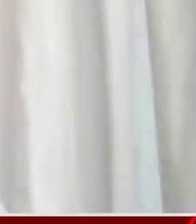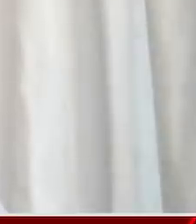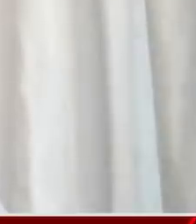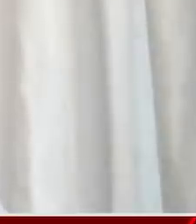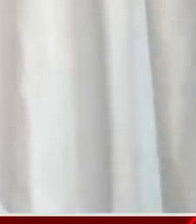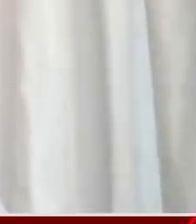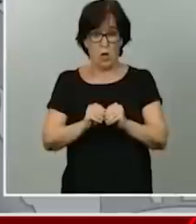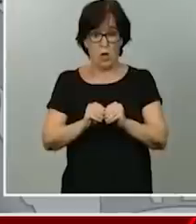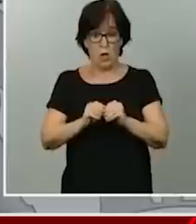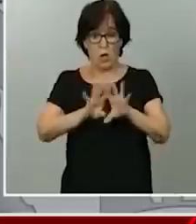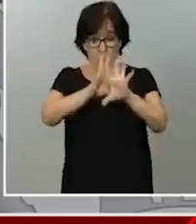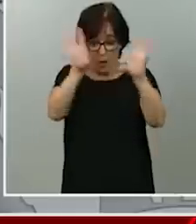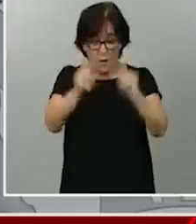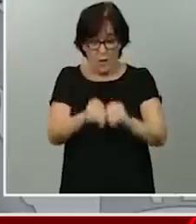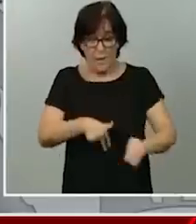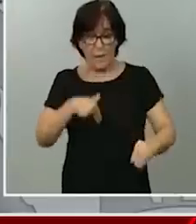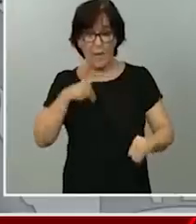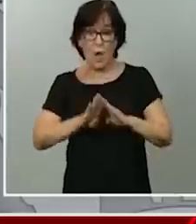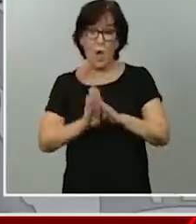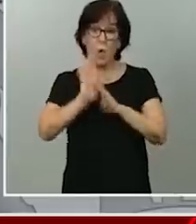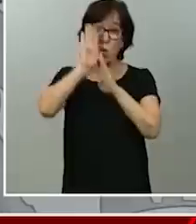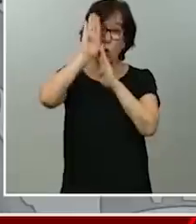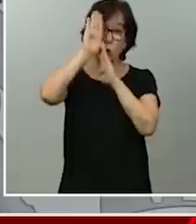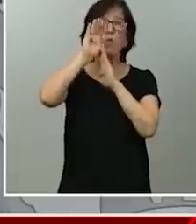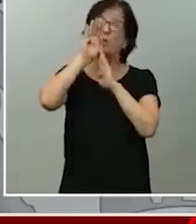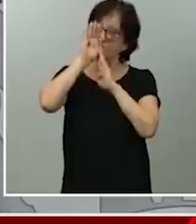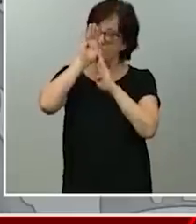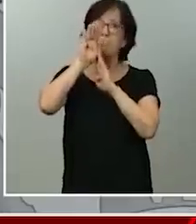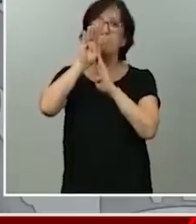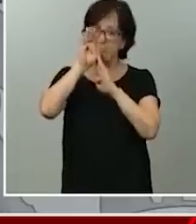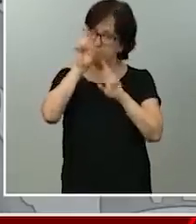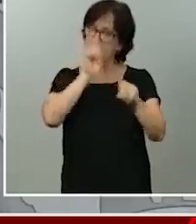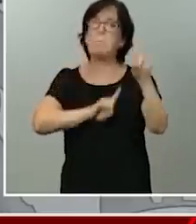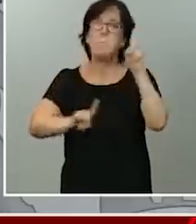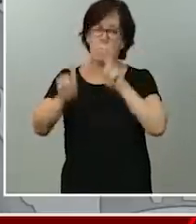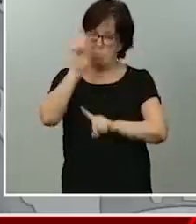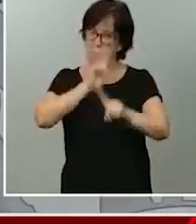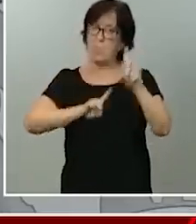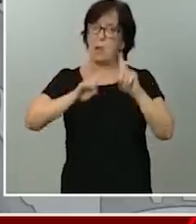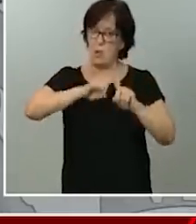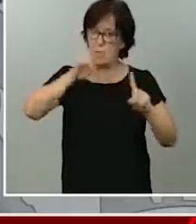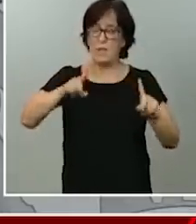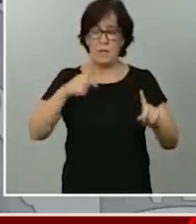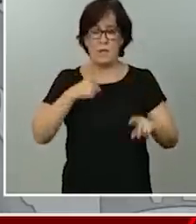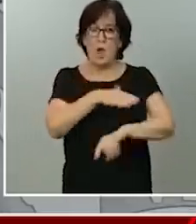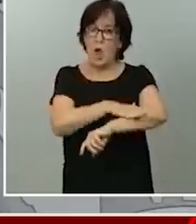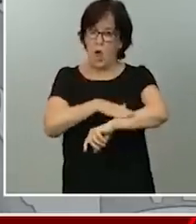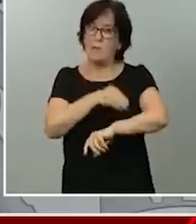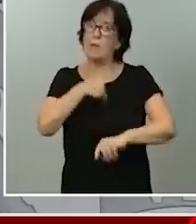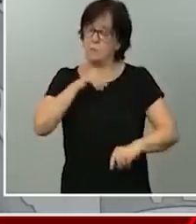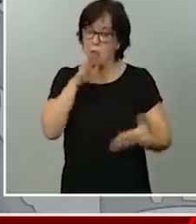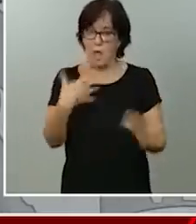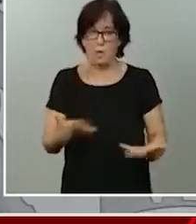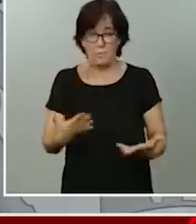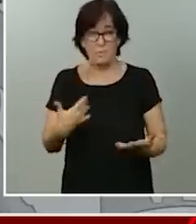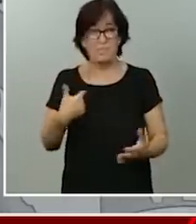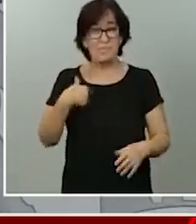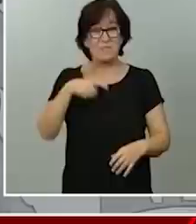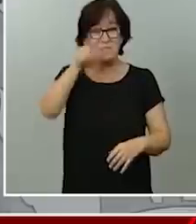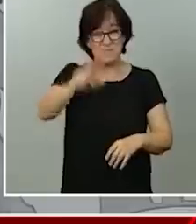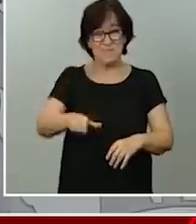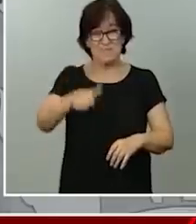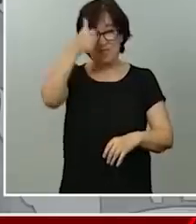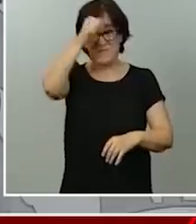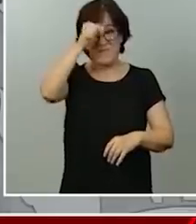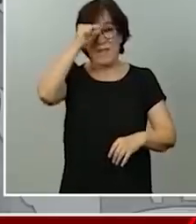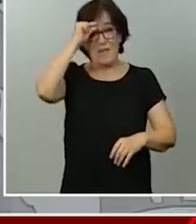es no. Pedro Sánchez no va a hacer nada que pueda esconder determinada televisión. Pedro Sánchez no va a hacer nada que no pueda ser